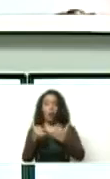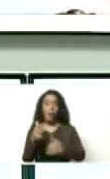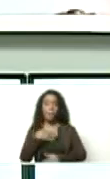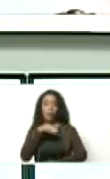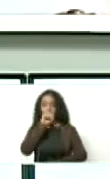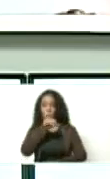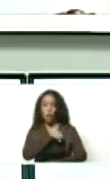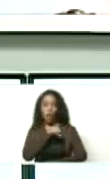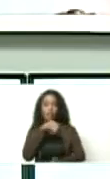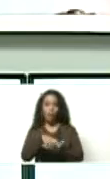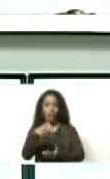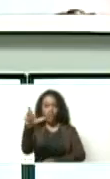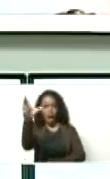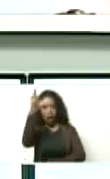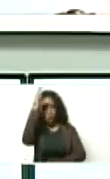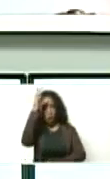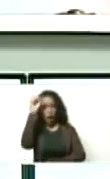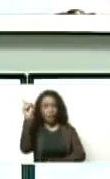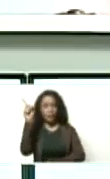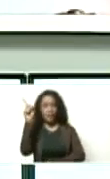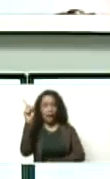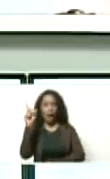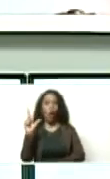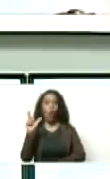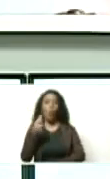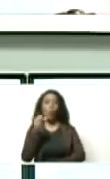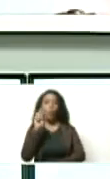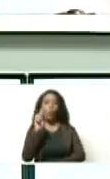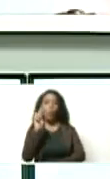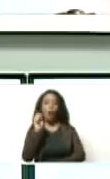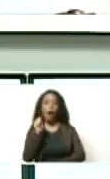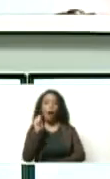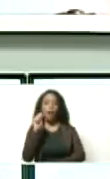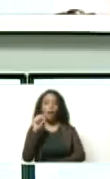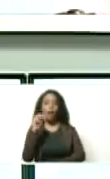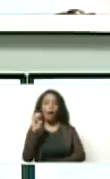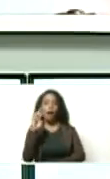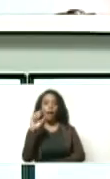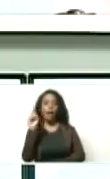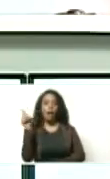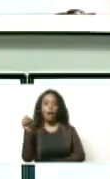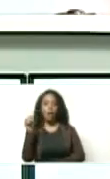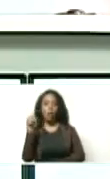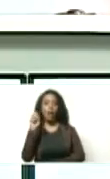amado Estado Falcón, en Guanarito. Allá con el BenApp,